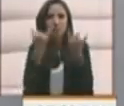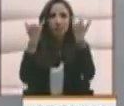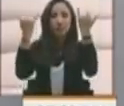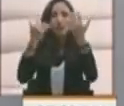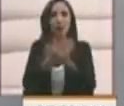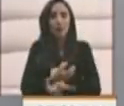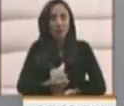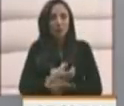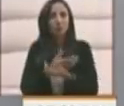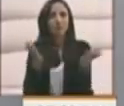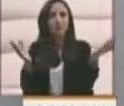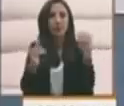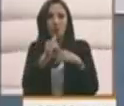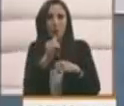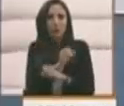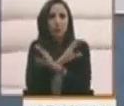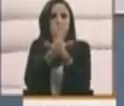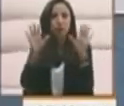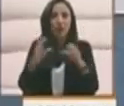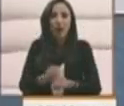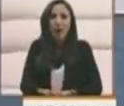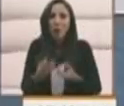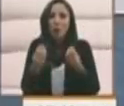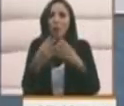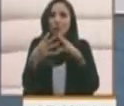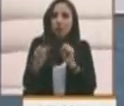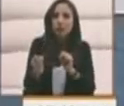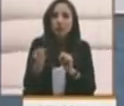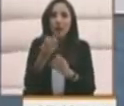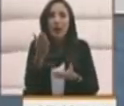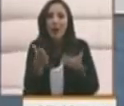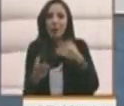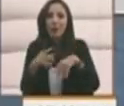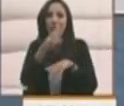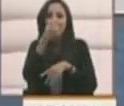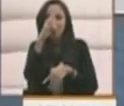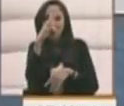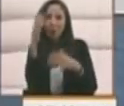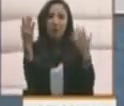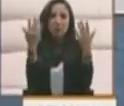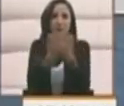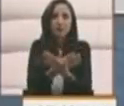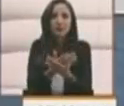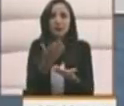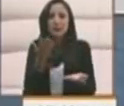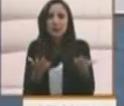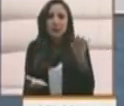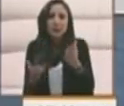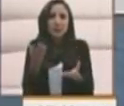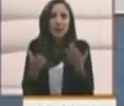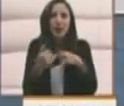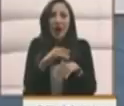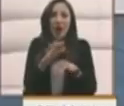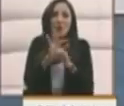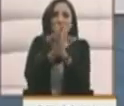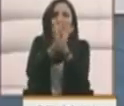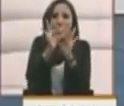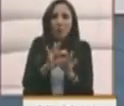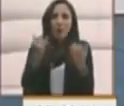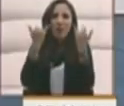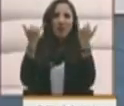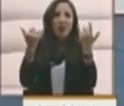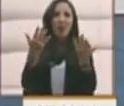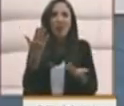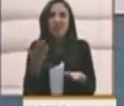para tratar de entender las aristas, los horizontes que se abren,